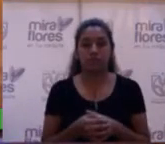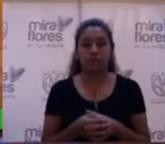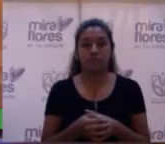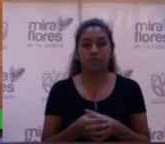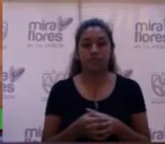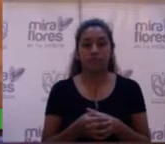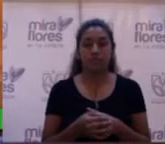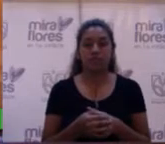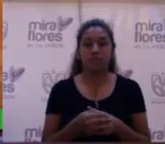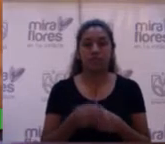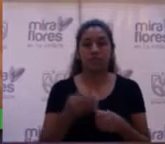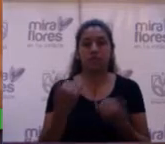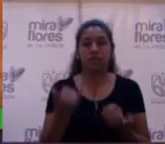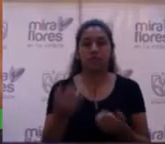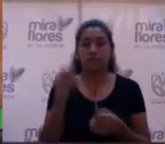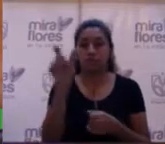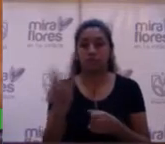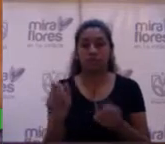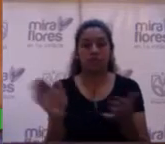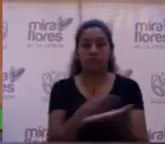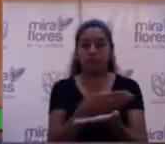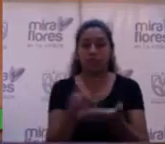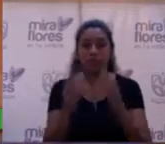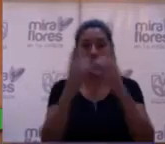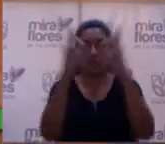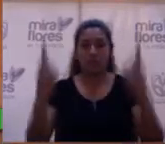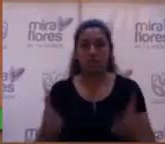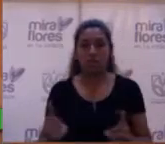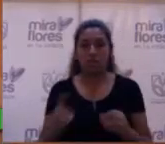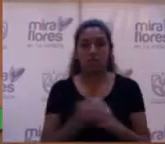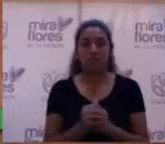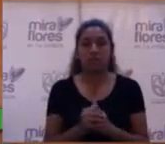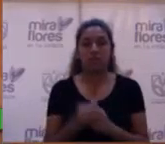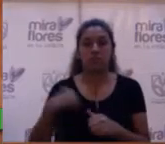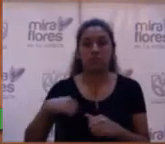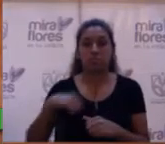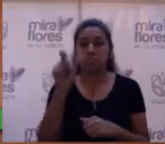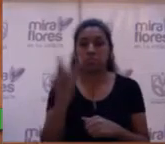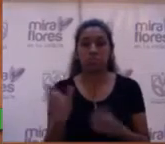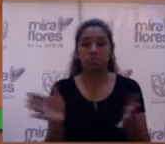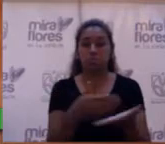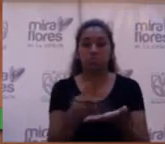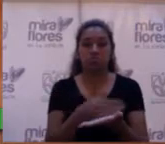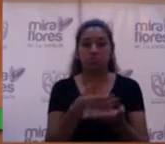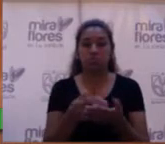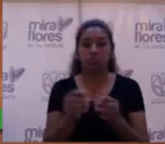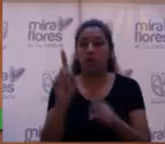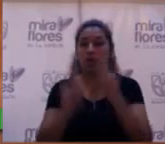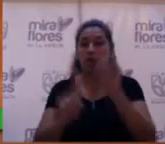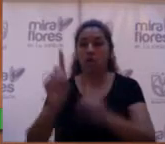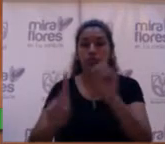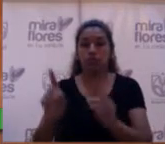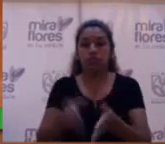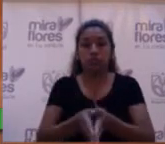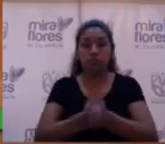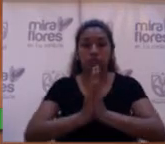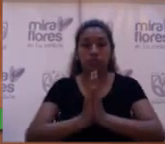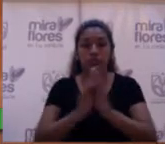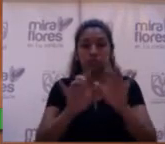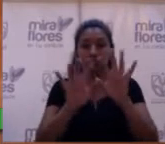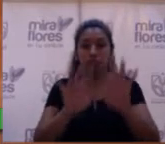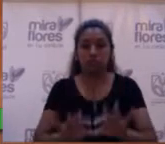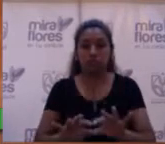Estación despacho, señor alcalde, no hay ningún documento que dar cuenta al Consejo Municipal. Estación, informes y pedidos. ¿Algún pedido por escrito